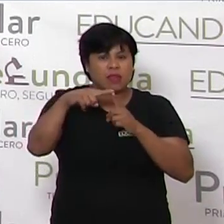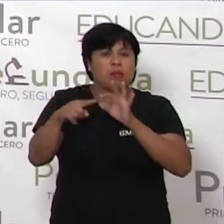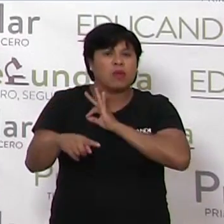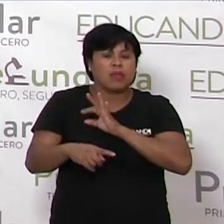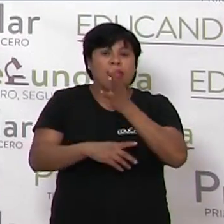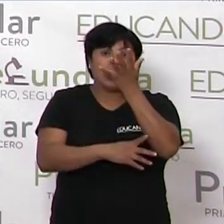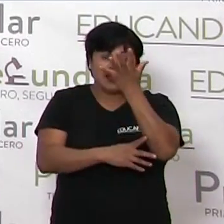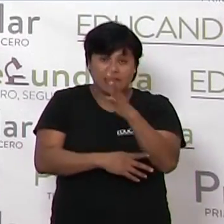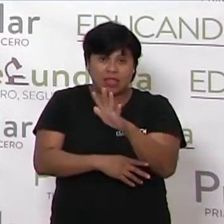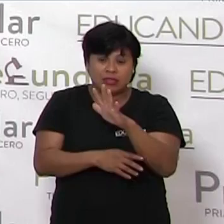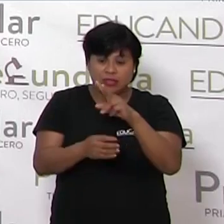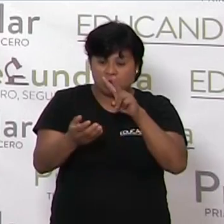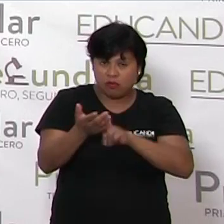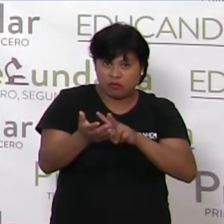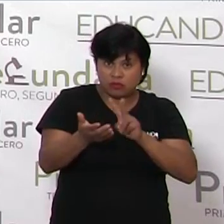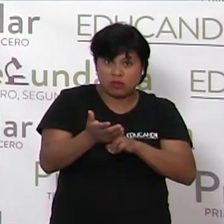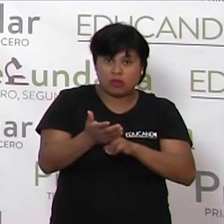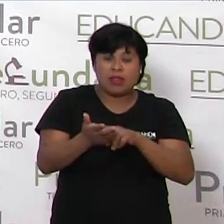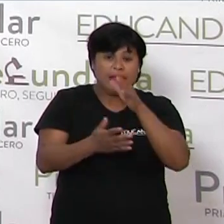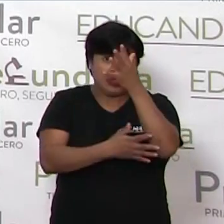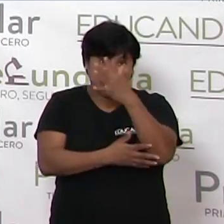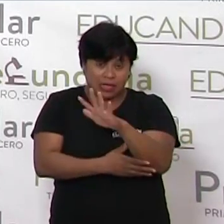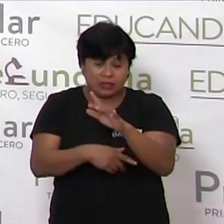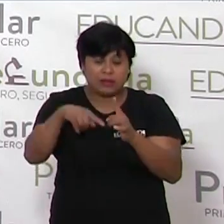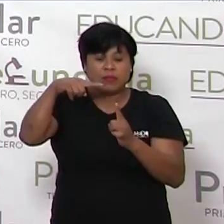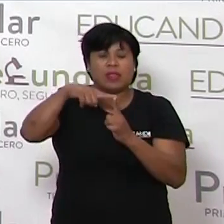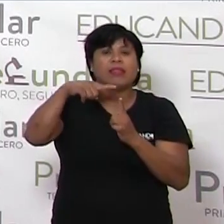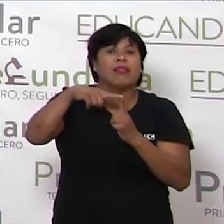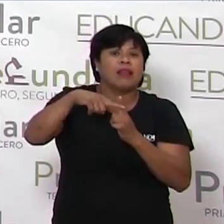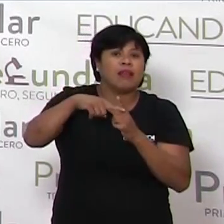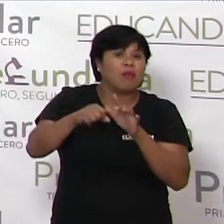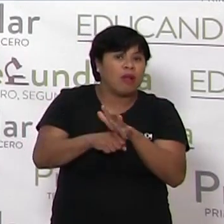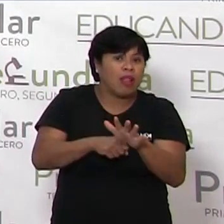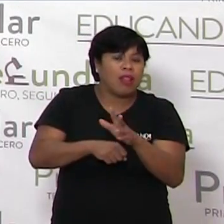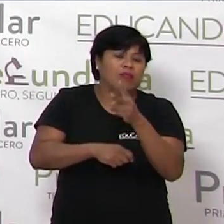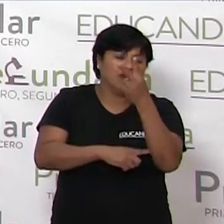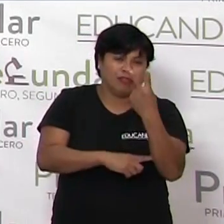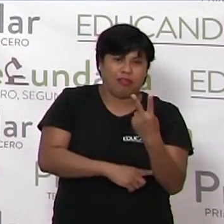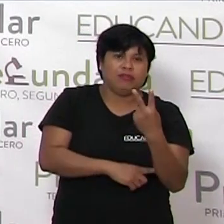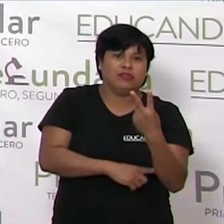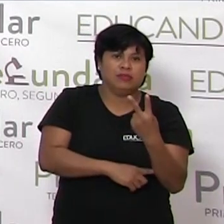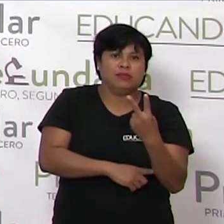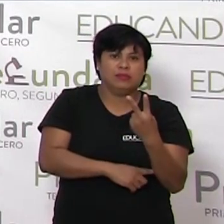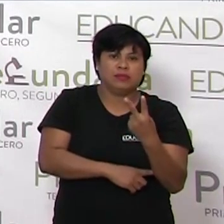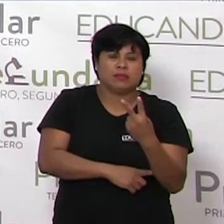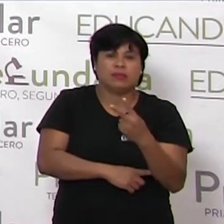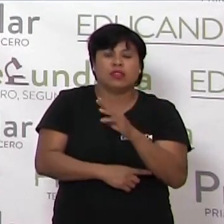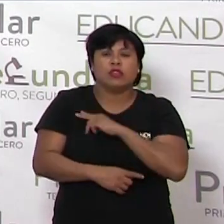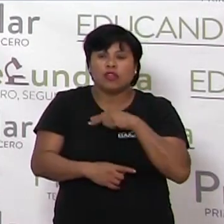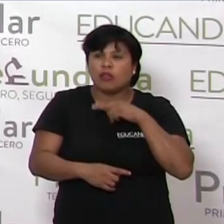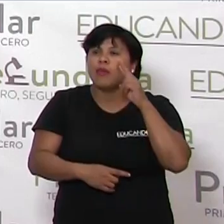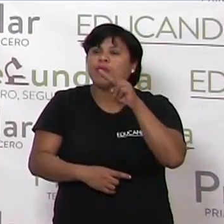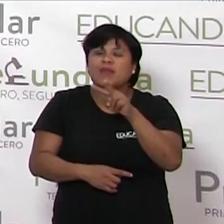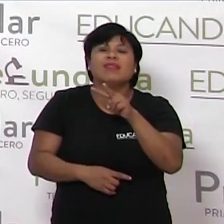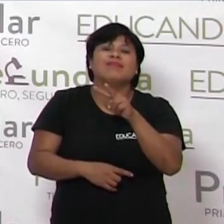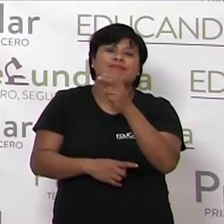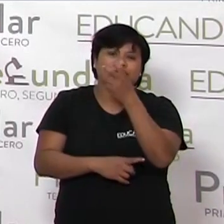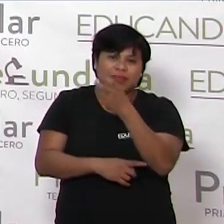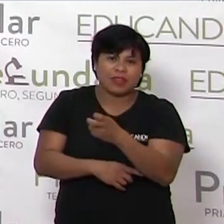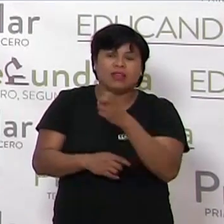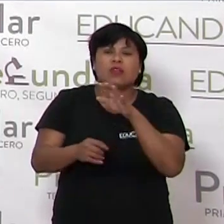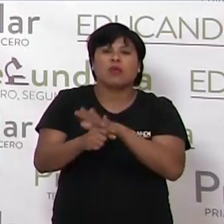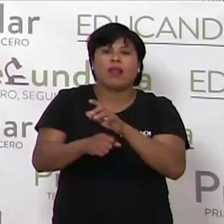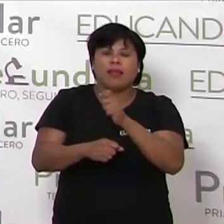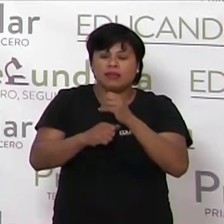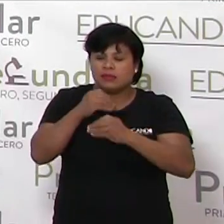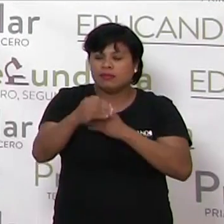podemos dividir ¿cuánto? El costo, así es, 10 ¿entre cuánto? Entre 2. Y ya estaremos reconociendo ahí